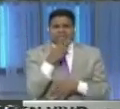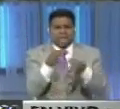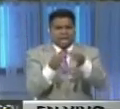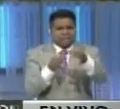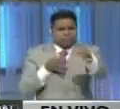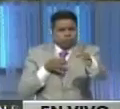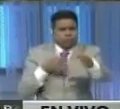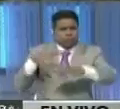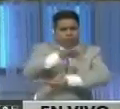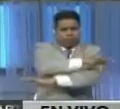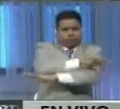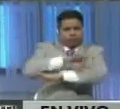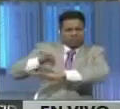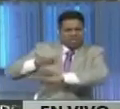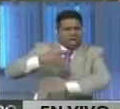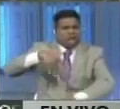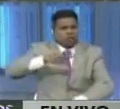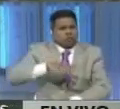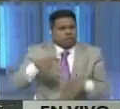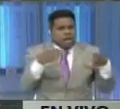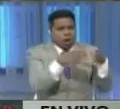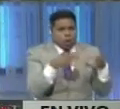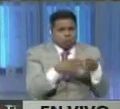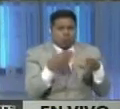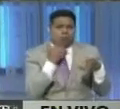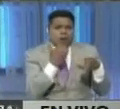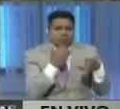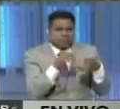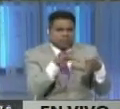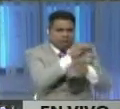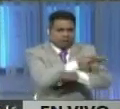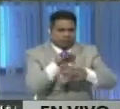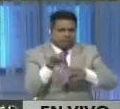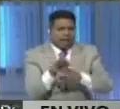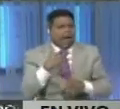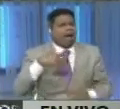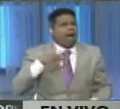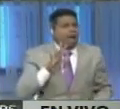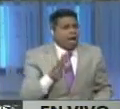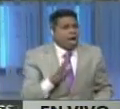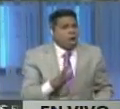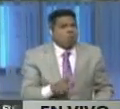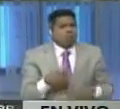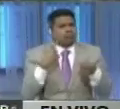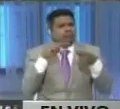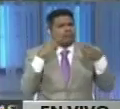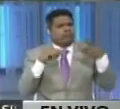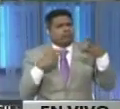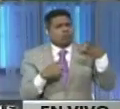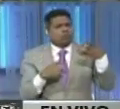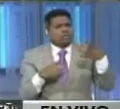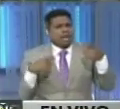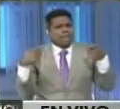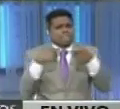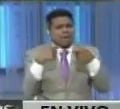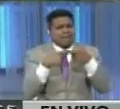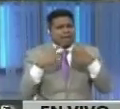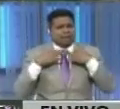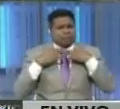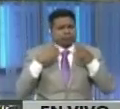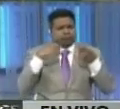frontera donde se encontraban grupos generadores de violencia con un material de guerra específicamente en un sector